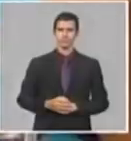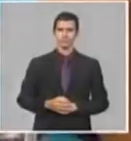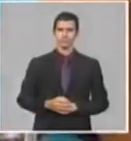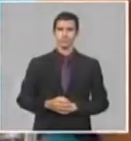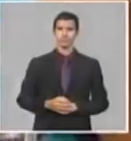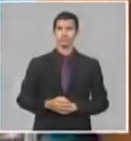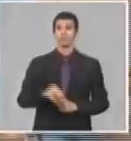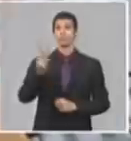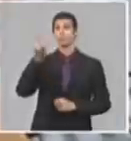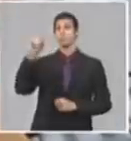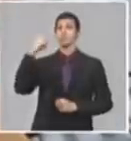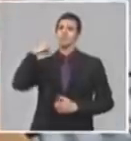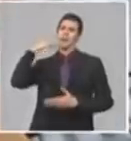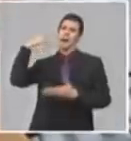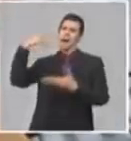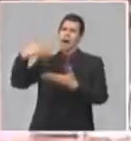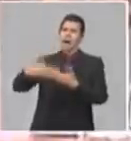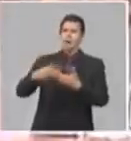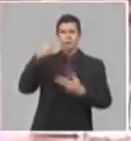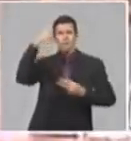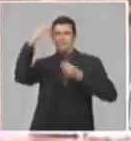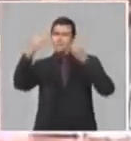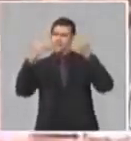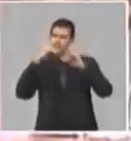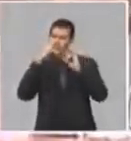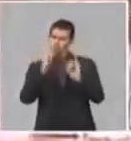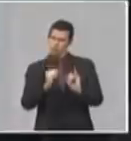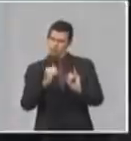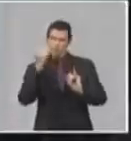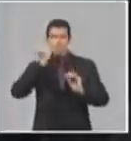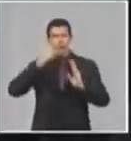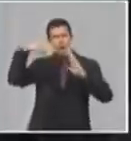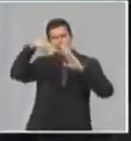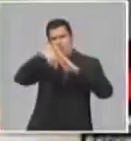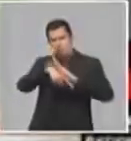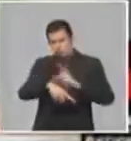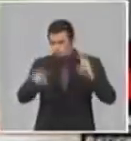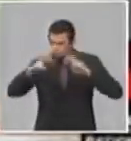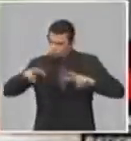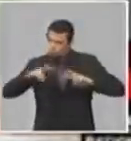Veinte años mirando más allá de la noticia.